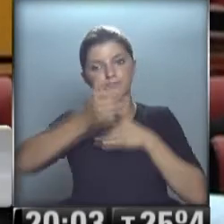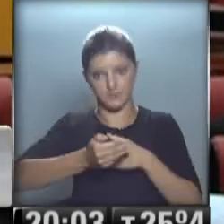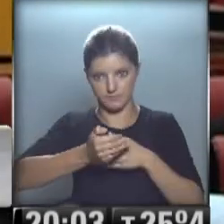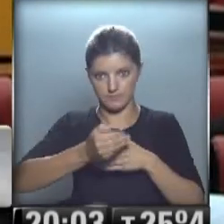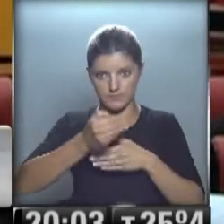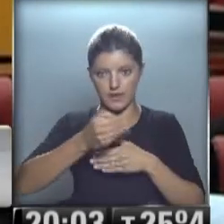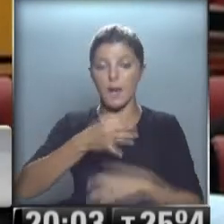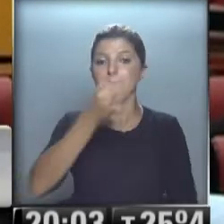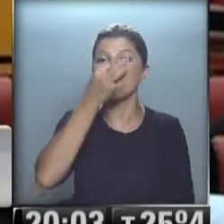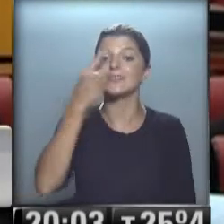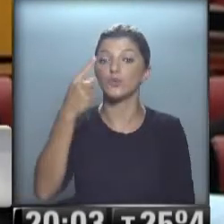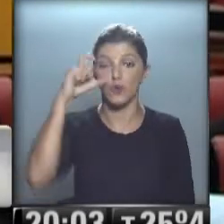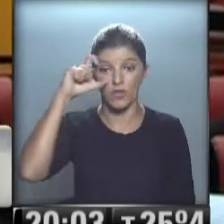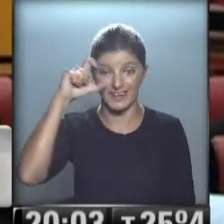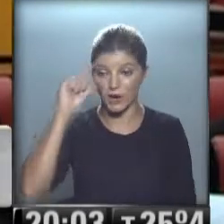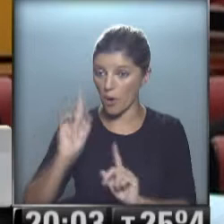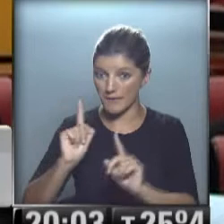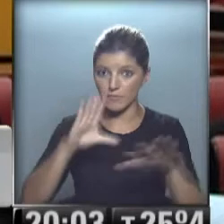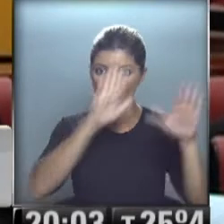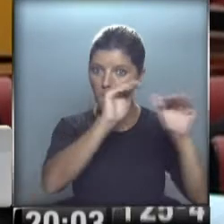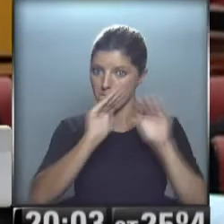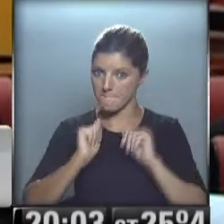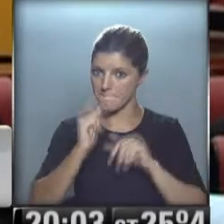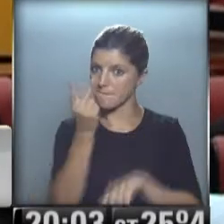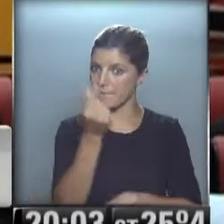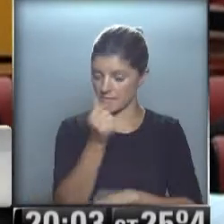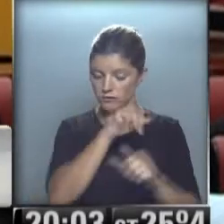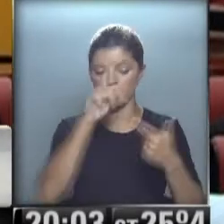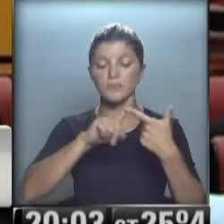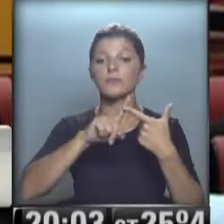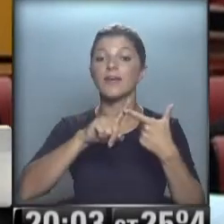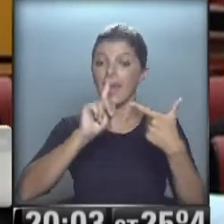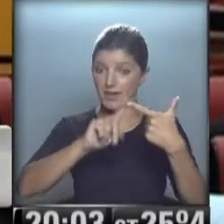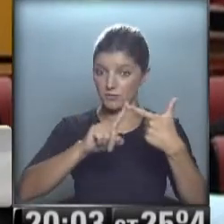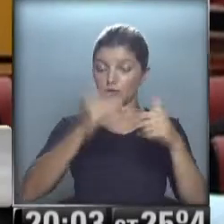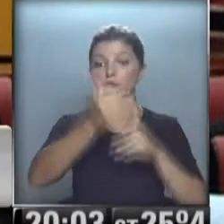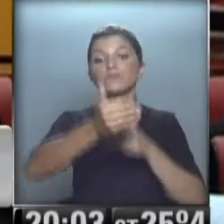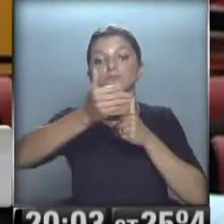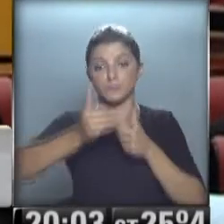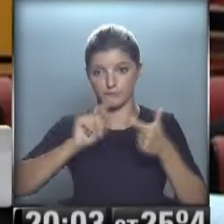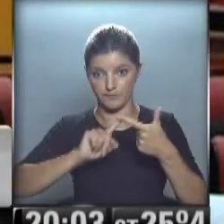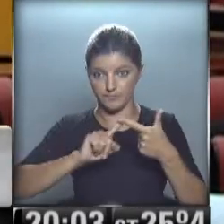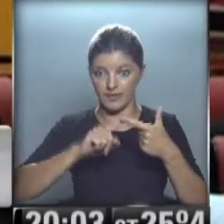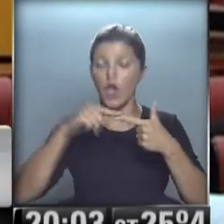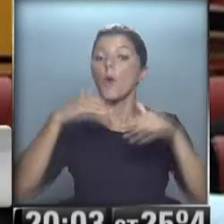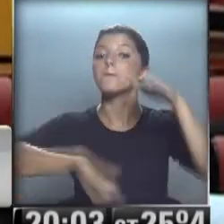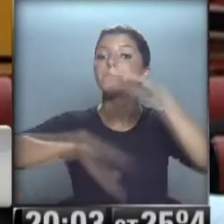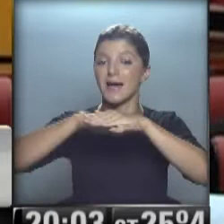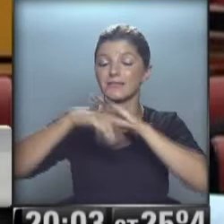al 21 de enero. En el caso de electrodomésticos y electrónica, se retrotraen los precios con un techo